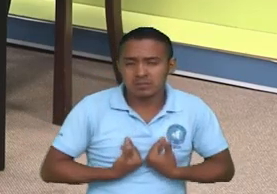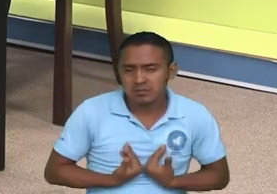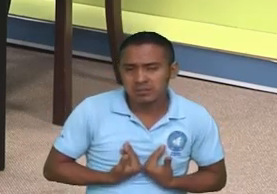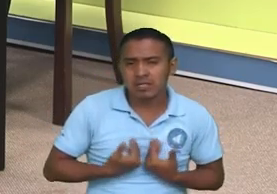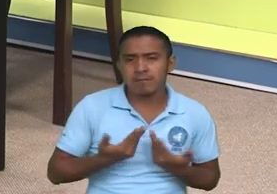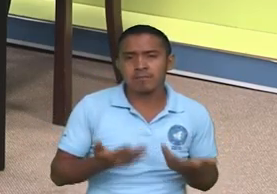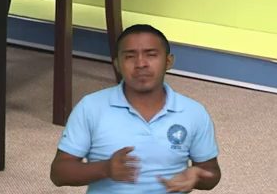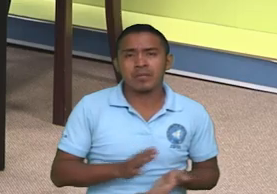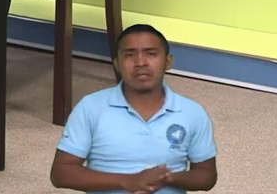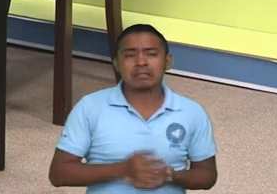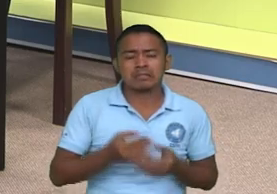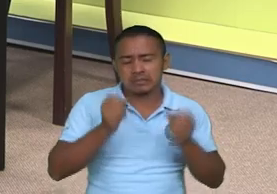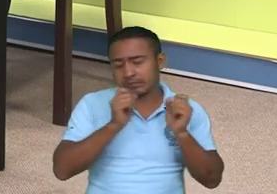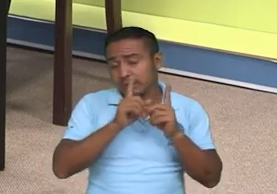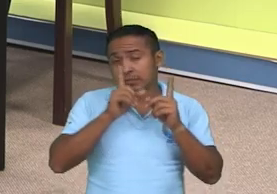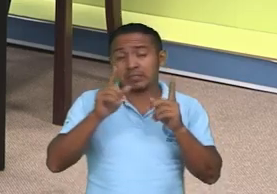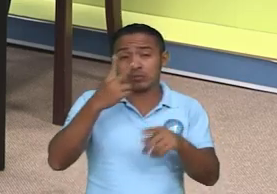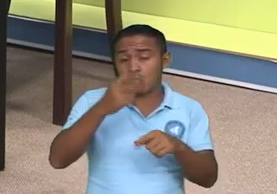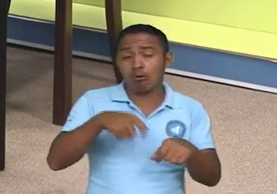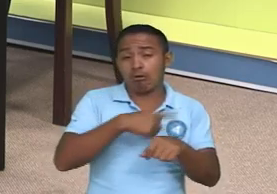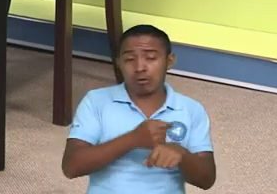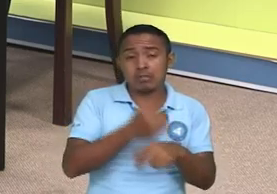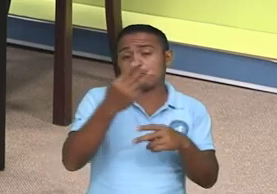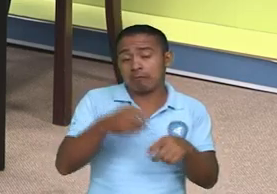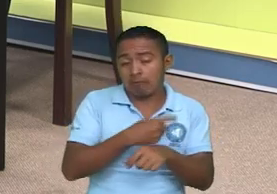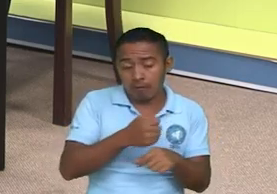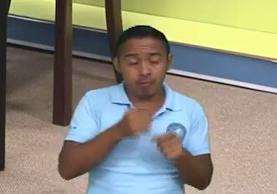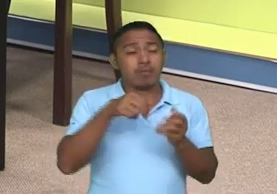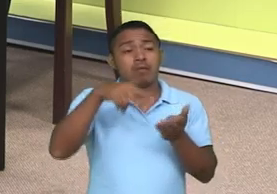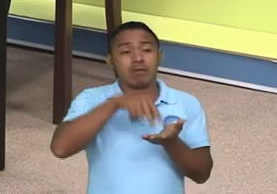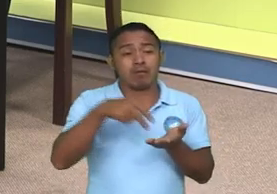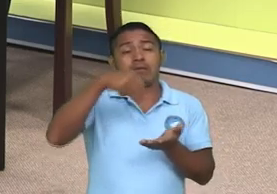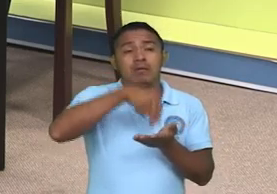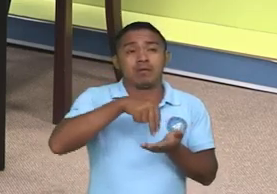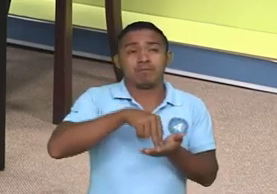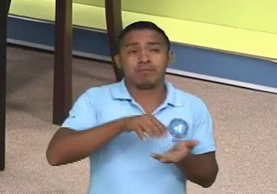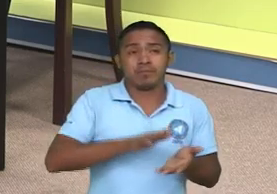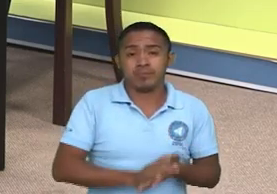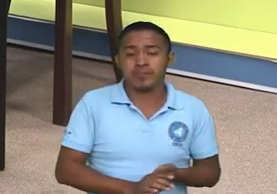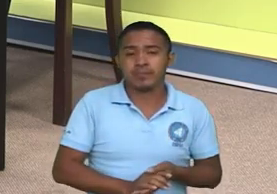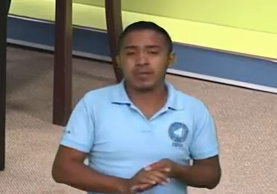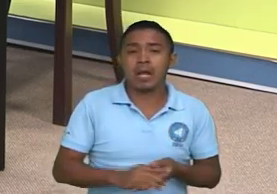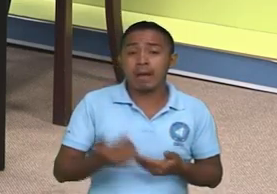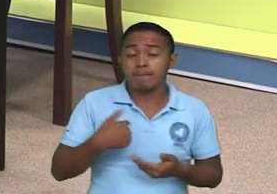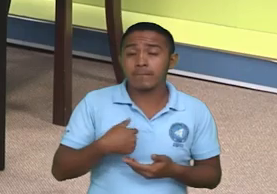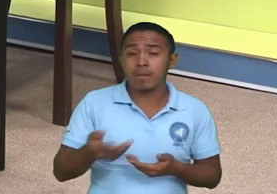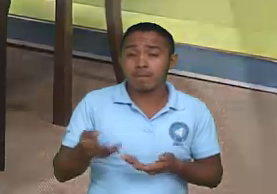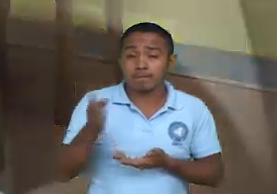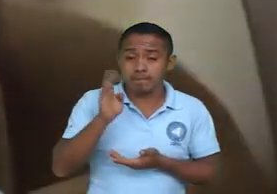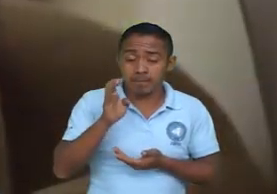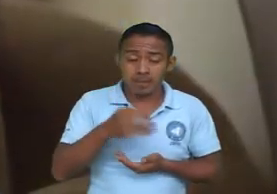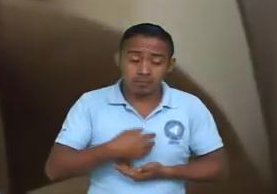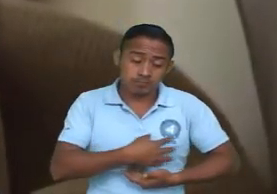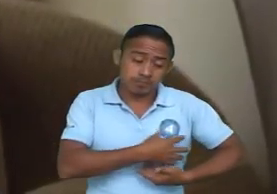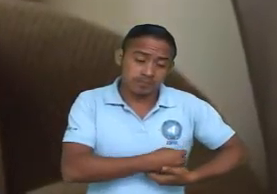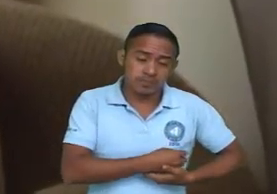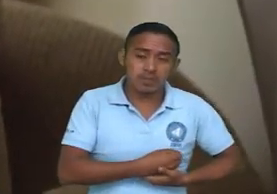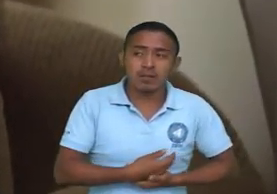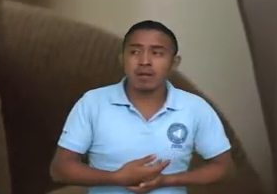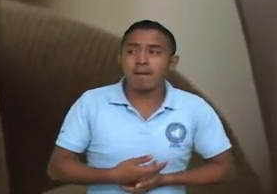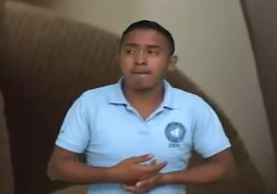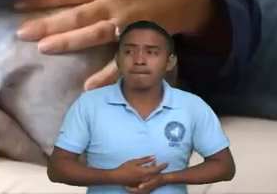no se haga con el bebé acostado. Lo ideal es que si las mamás, por cuestión de cansancio excesivo, porque eso pasa, sí, cuando